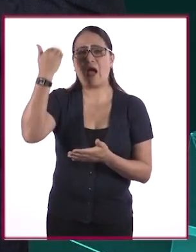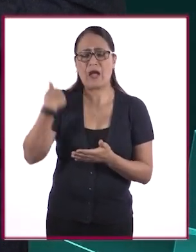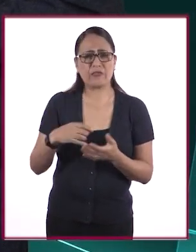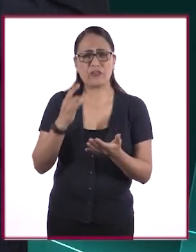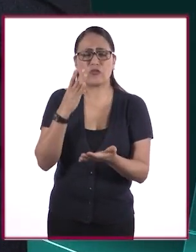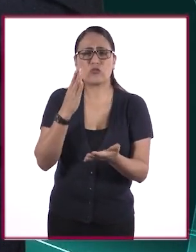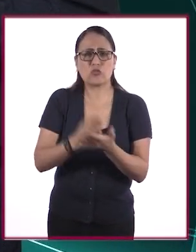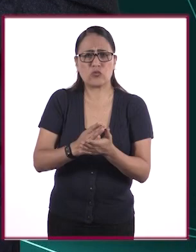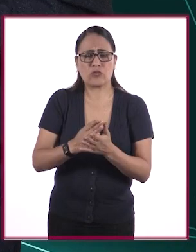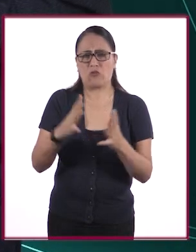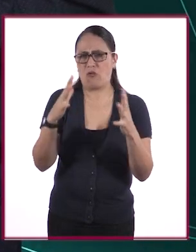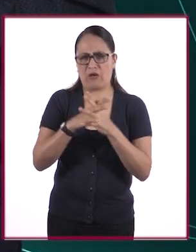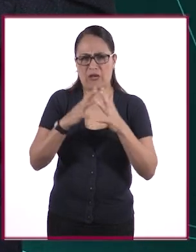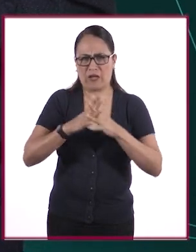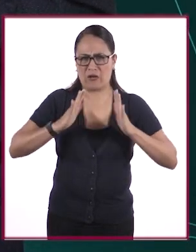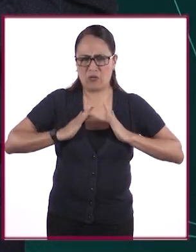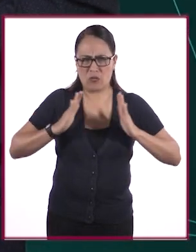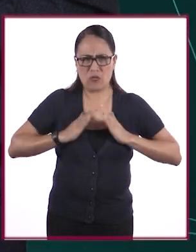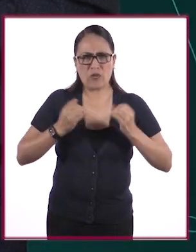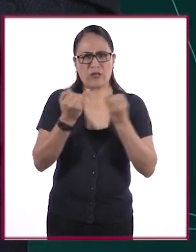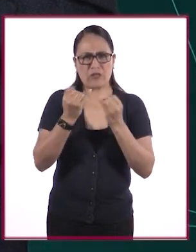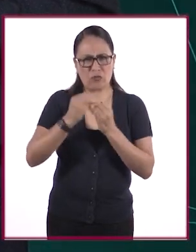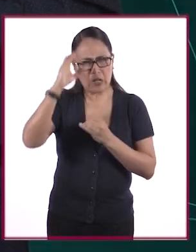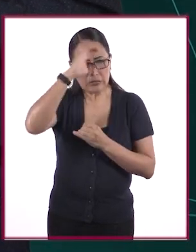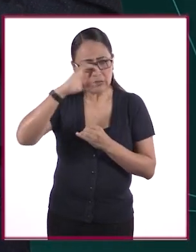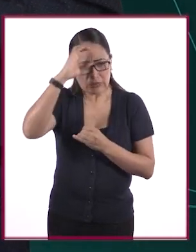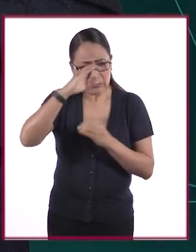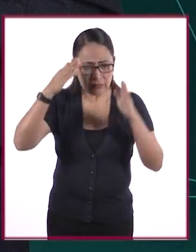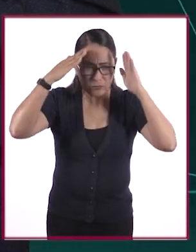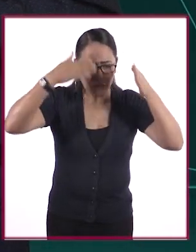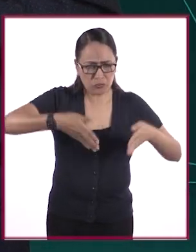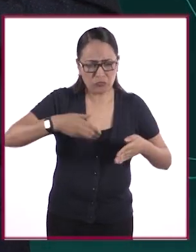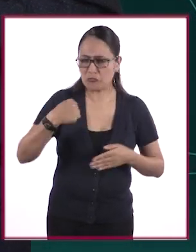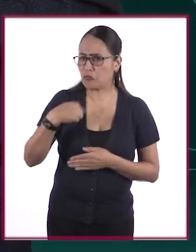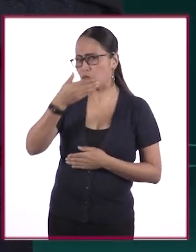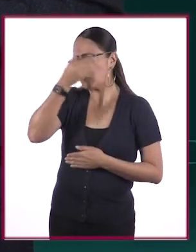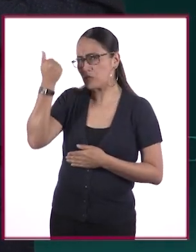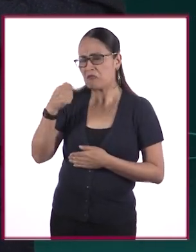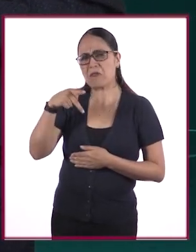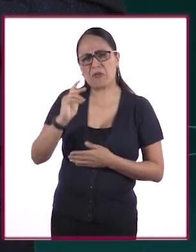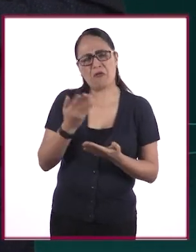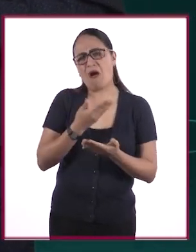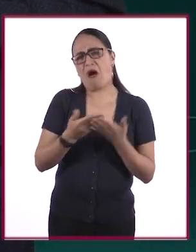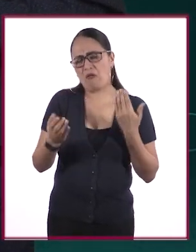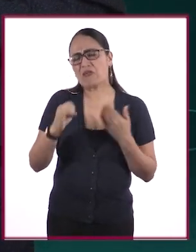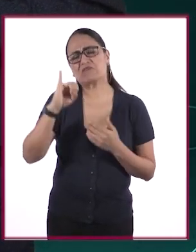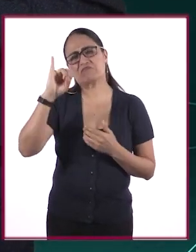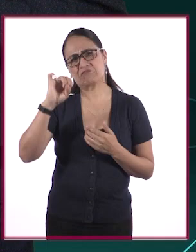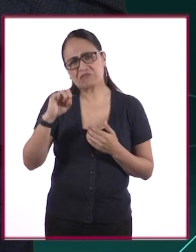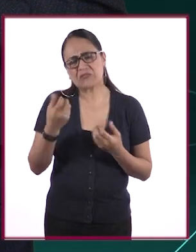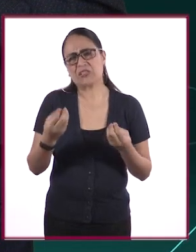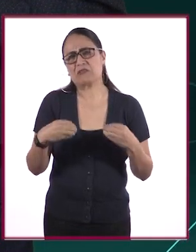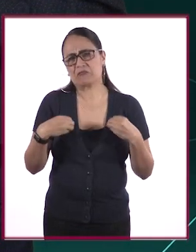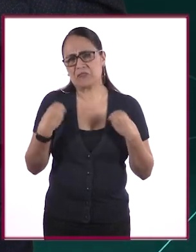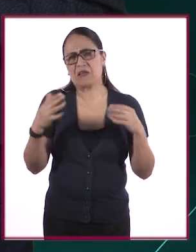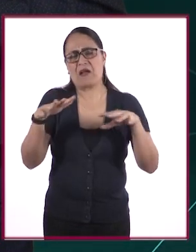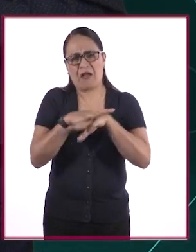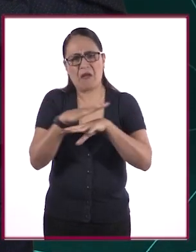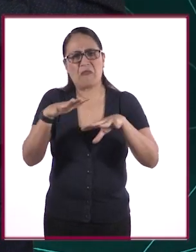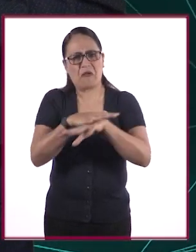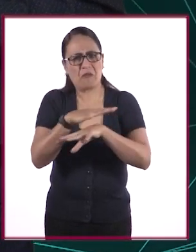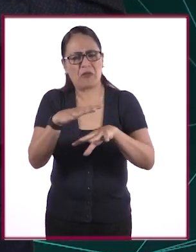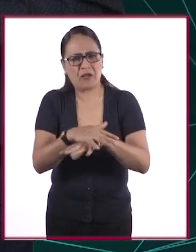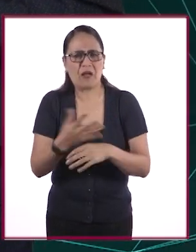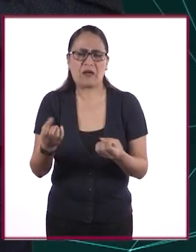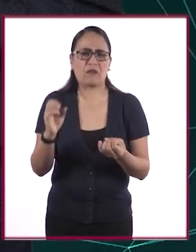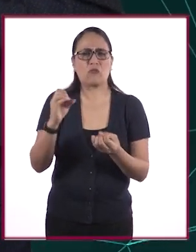fines militares y científicos? No sabía, Alex, pero así sucede con muchas cosas que usamos en nuestra vida cotidiana. Primero se usan con fines de